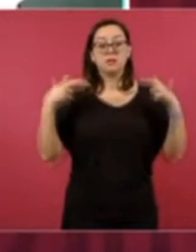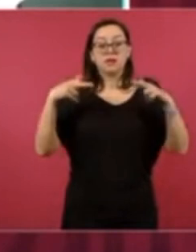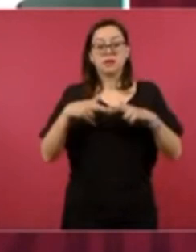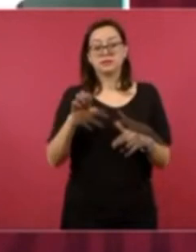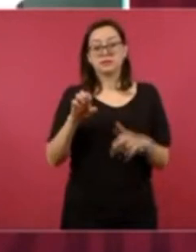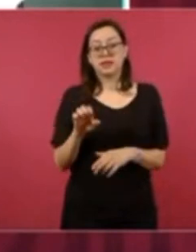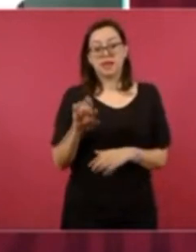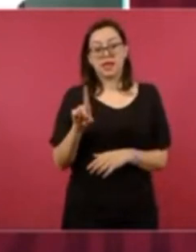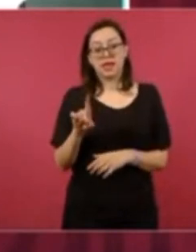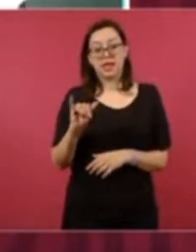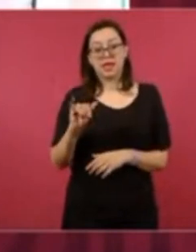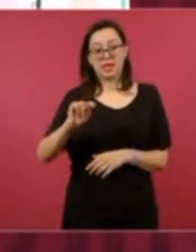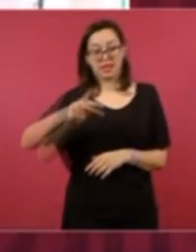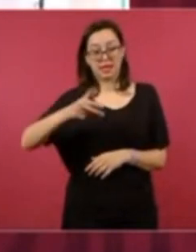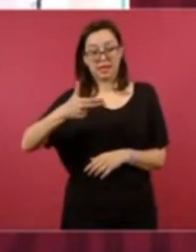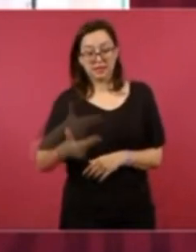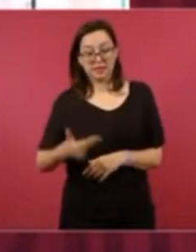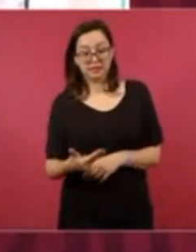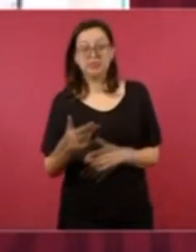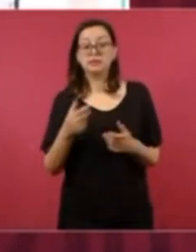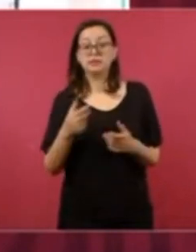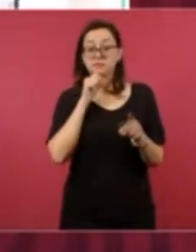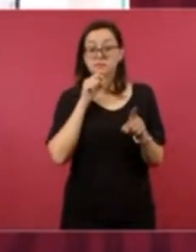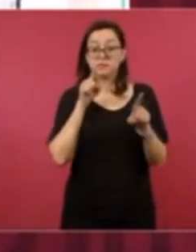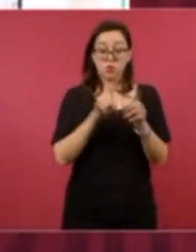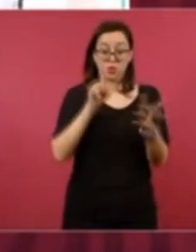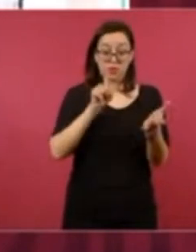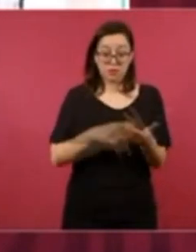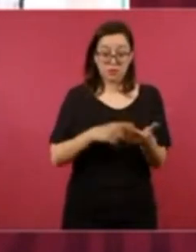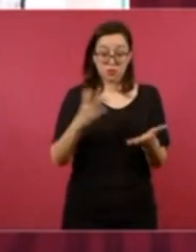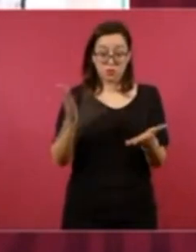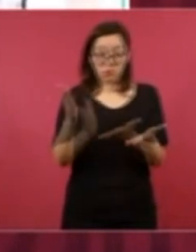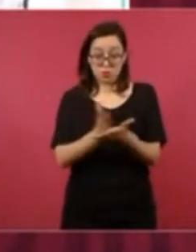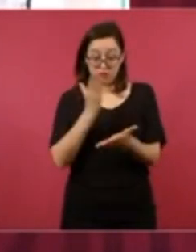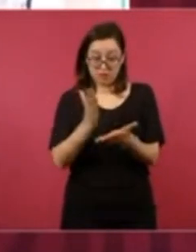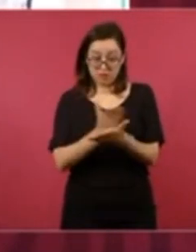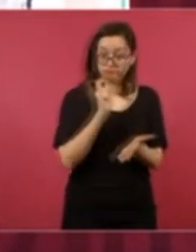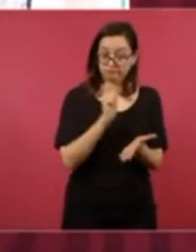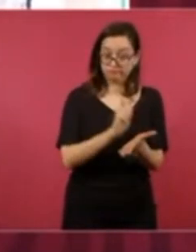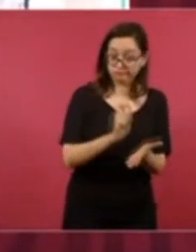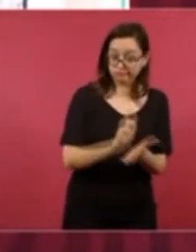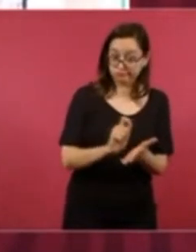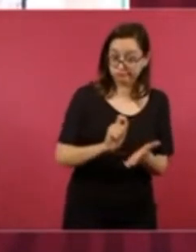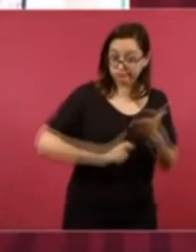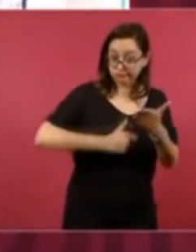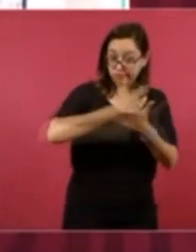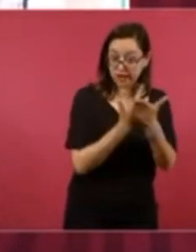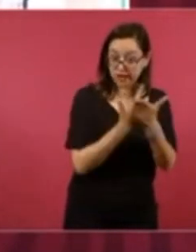transformación del sector para beneficio de las y los guerrerenses. RTG Noticias, Mar Horacio Ramos.